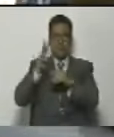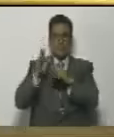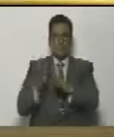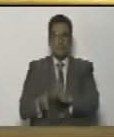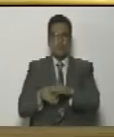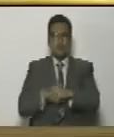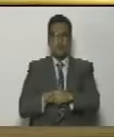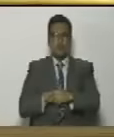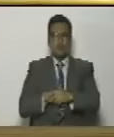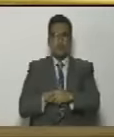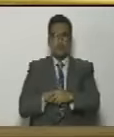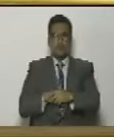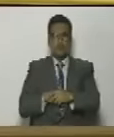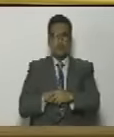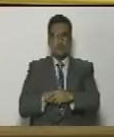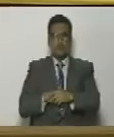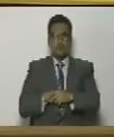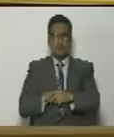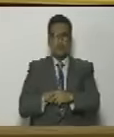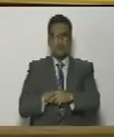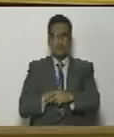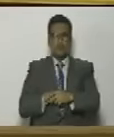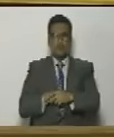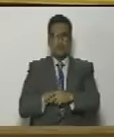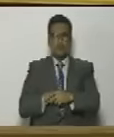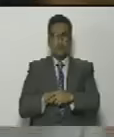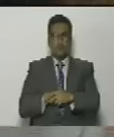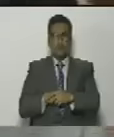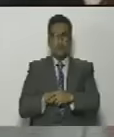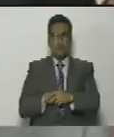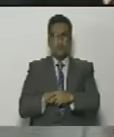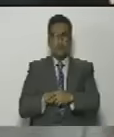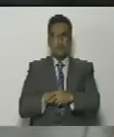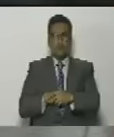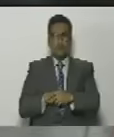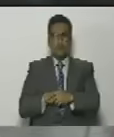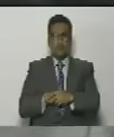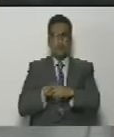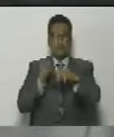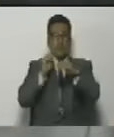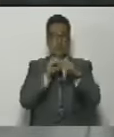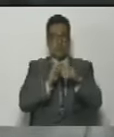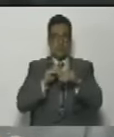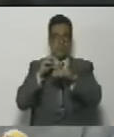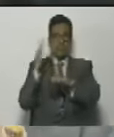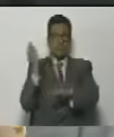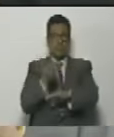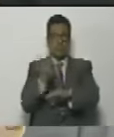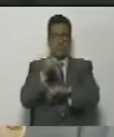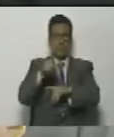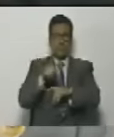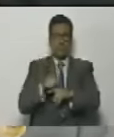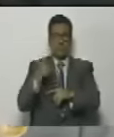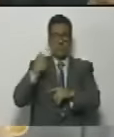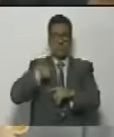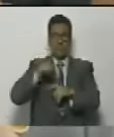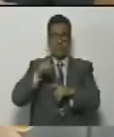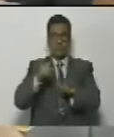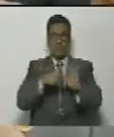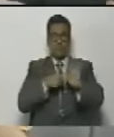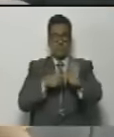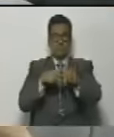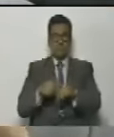venezolana y porque cuando se recurre a la violencia para esgrimir algún tipo de